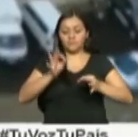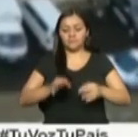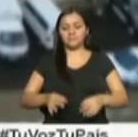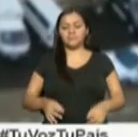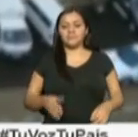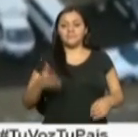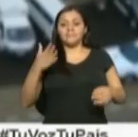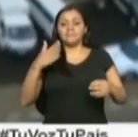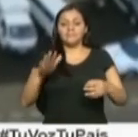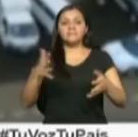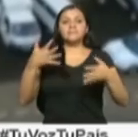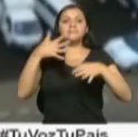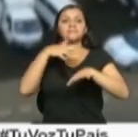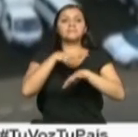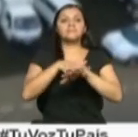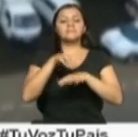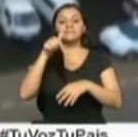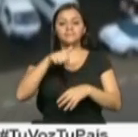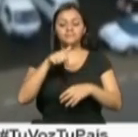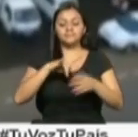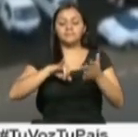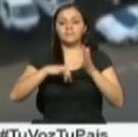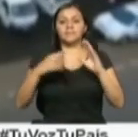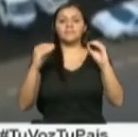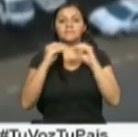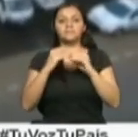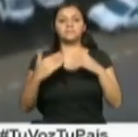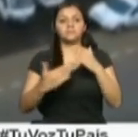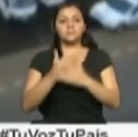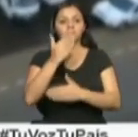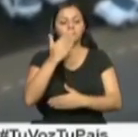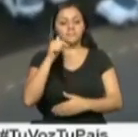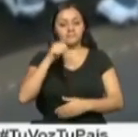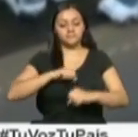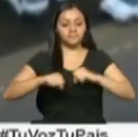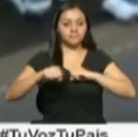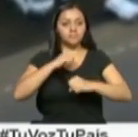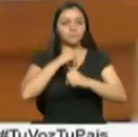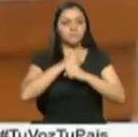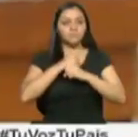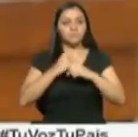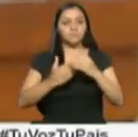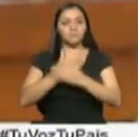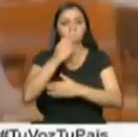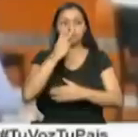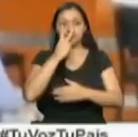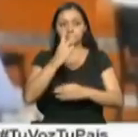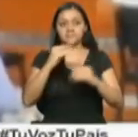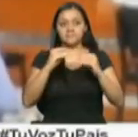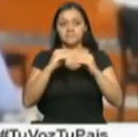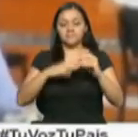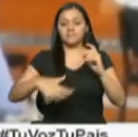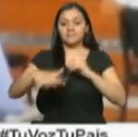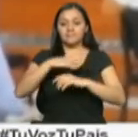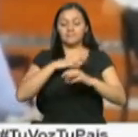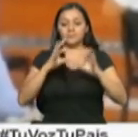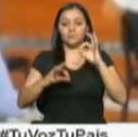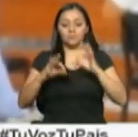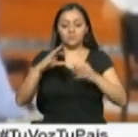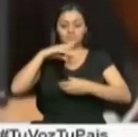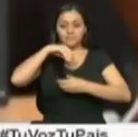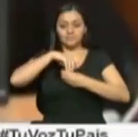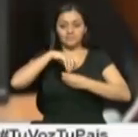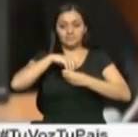cuales están integrados con tecnología de punta y con un moderno modelo de gestión. Esto se refleja en el complejo judicial y unidad